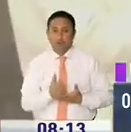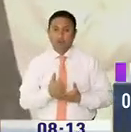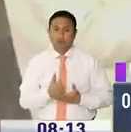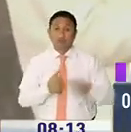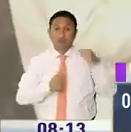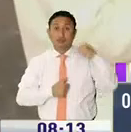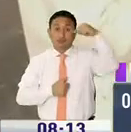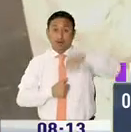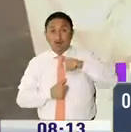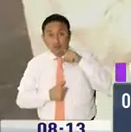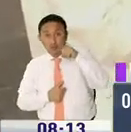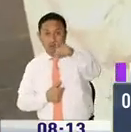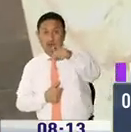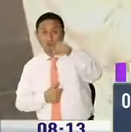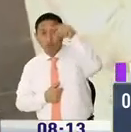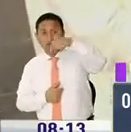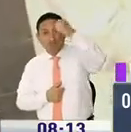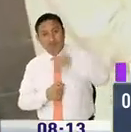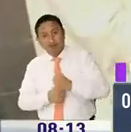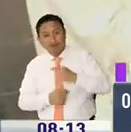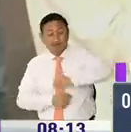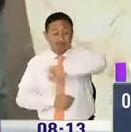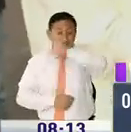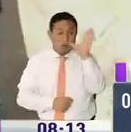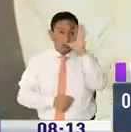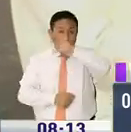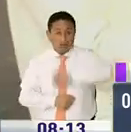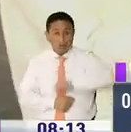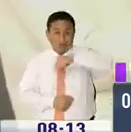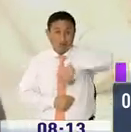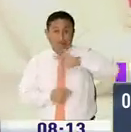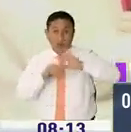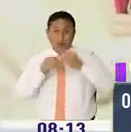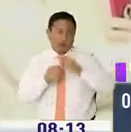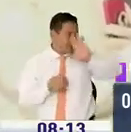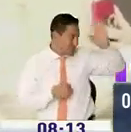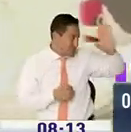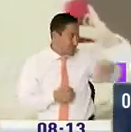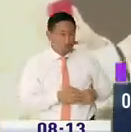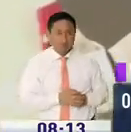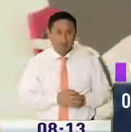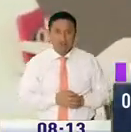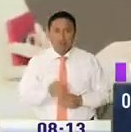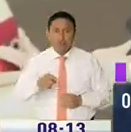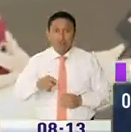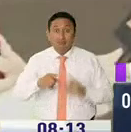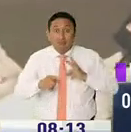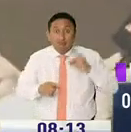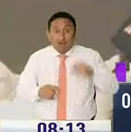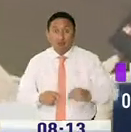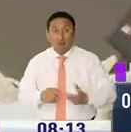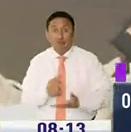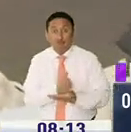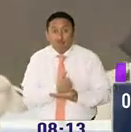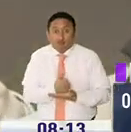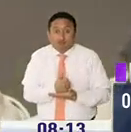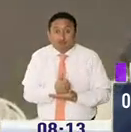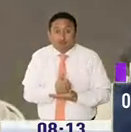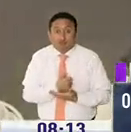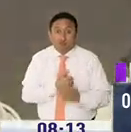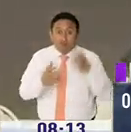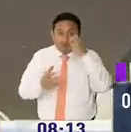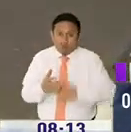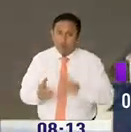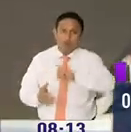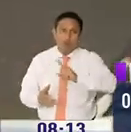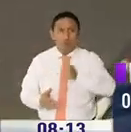estamos aquí por ustedes, estamos trabajando día y noche. Dejamos a nuestras familias, pero pedimos que esto es de salud. Esto ya no es tanto de sanción,